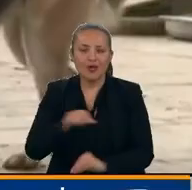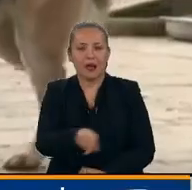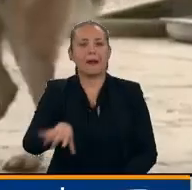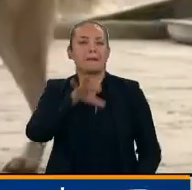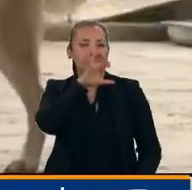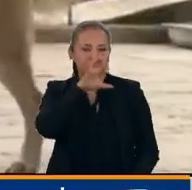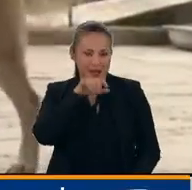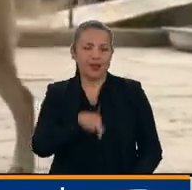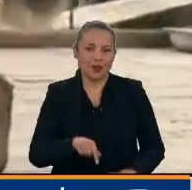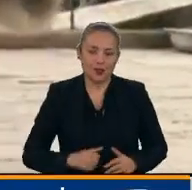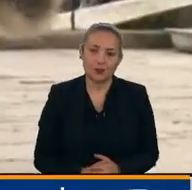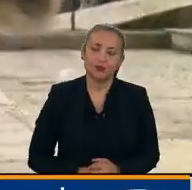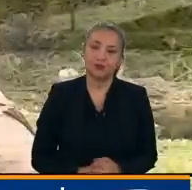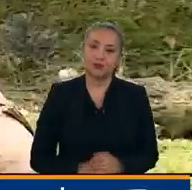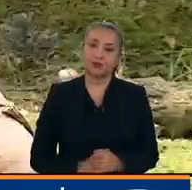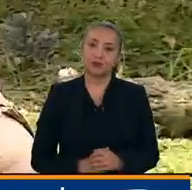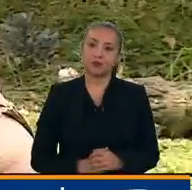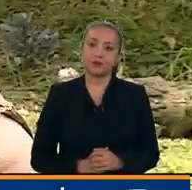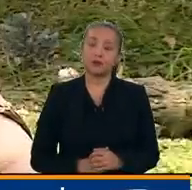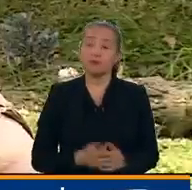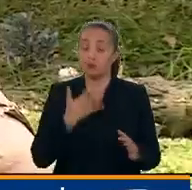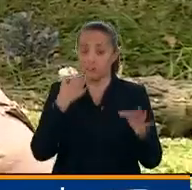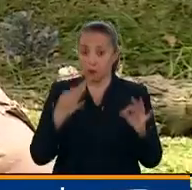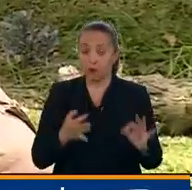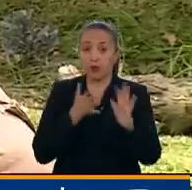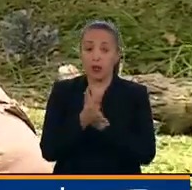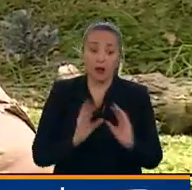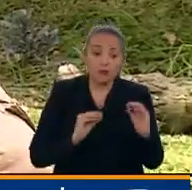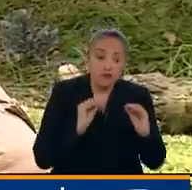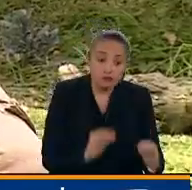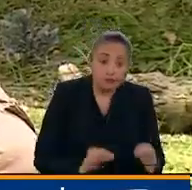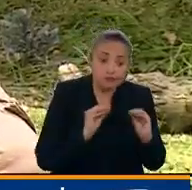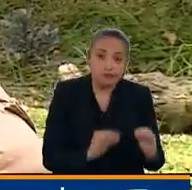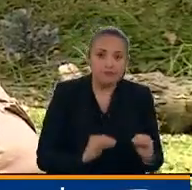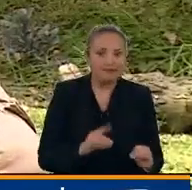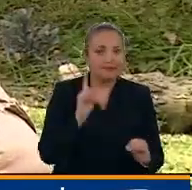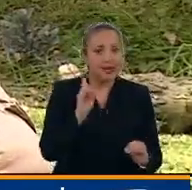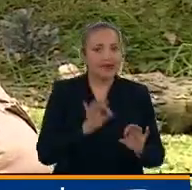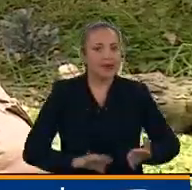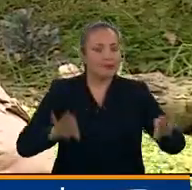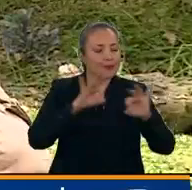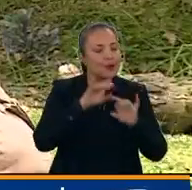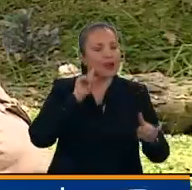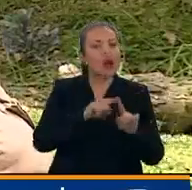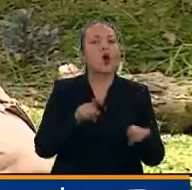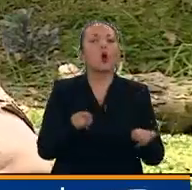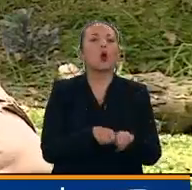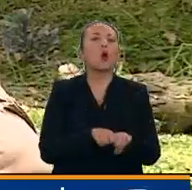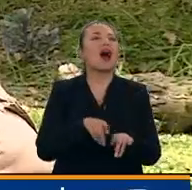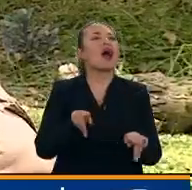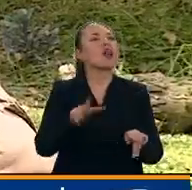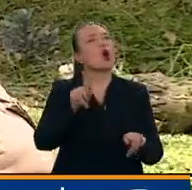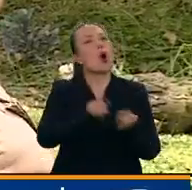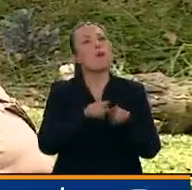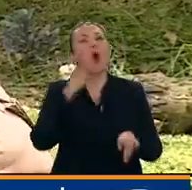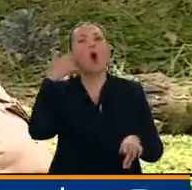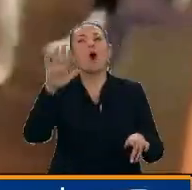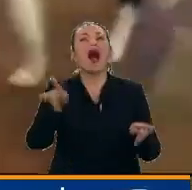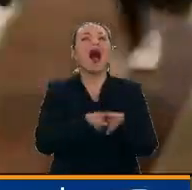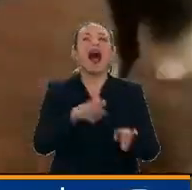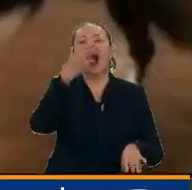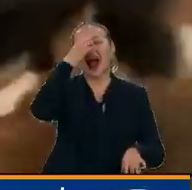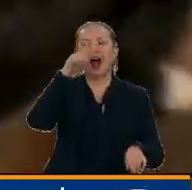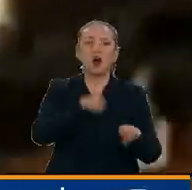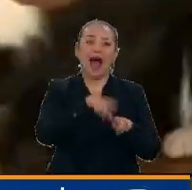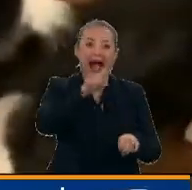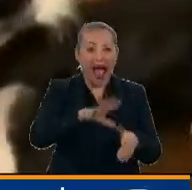cuatro patas. Aquí el tema de verdad es que el adiestramiento tiene que ser algo útil, no tiene que volverse algo de circo, no tiene que volverse algo que